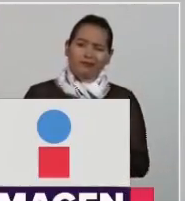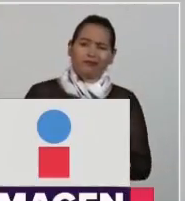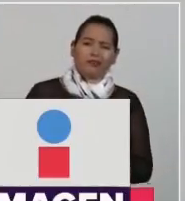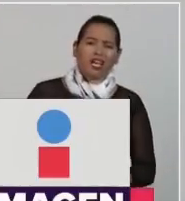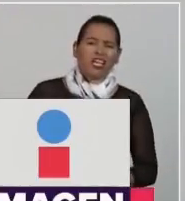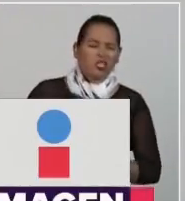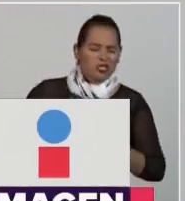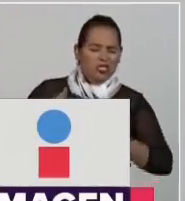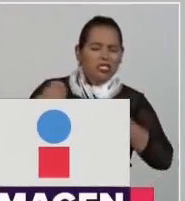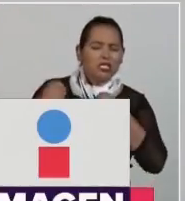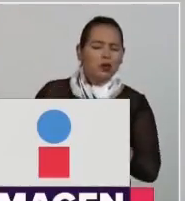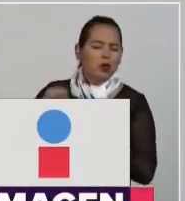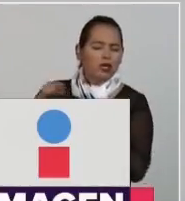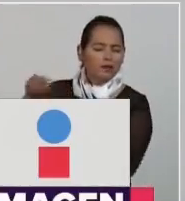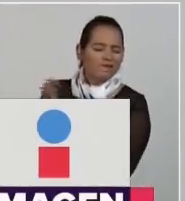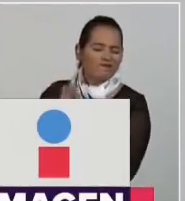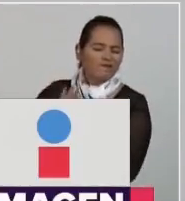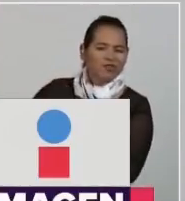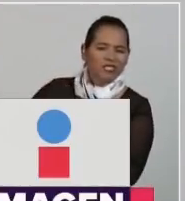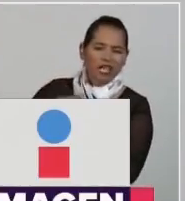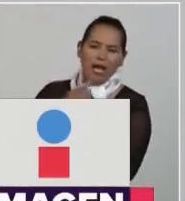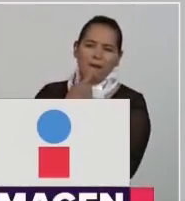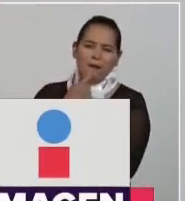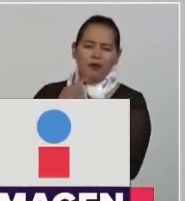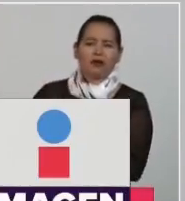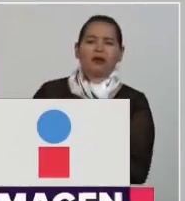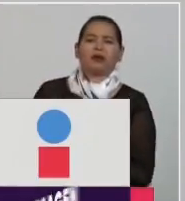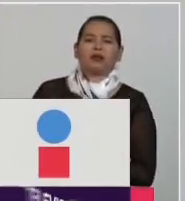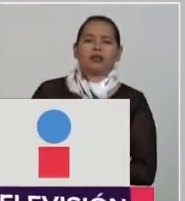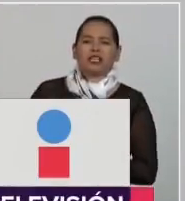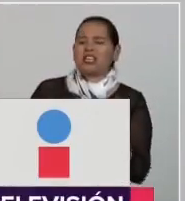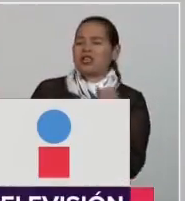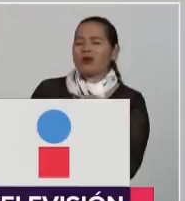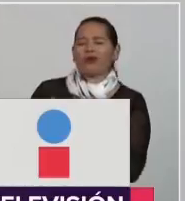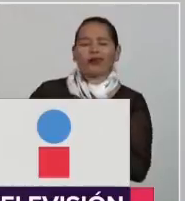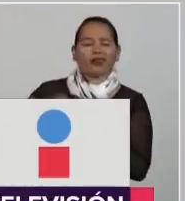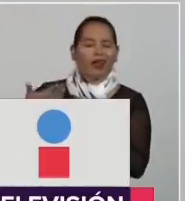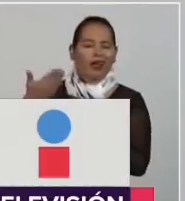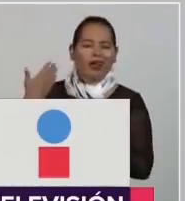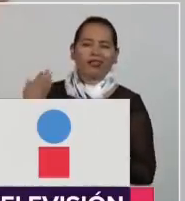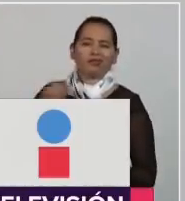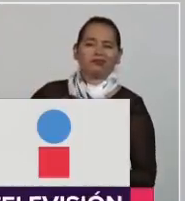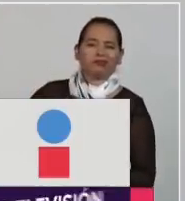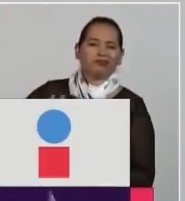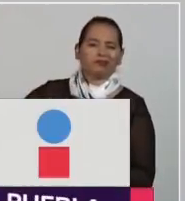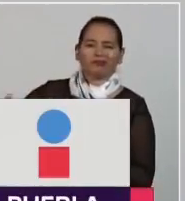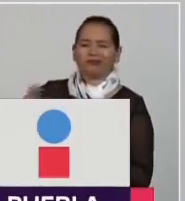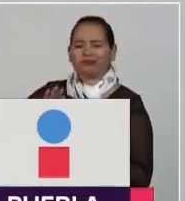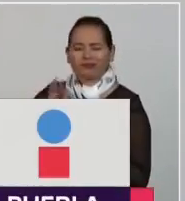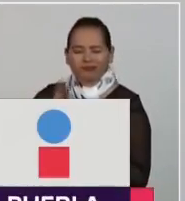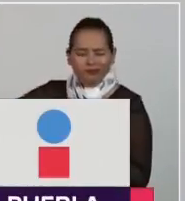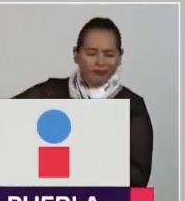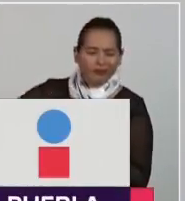del cual hablabas muy mal hace tiempo como traicionaste a los chuchos y has tradicional perder y traicionaste a moreno valle